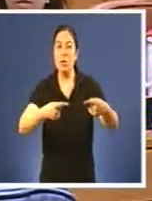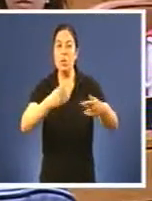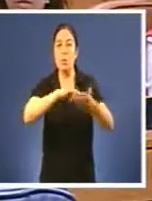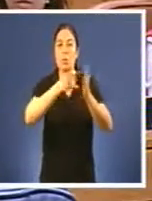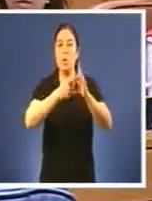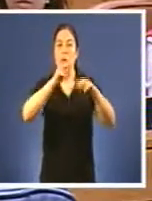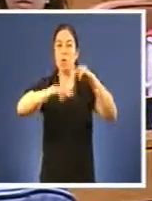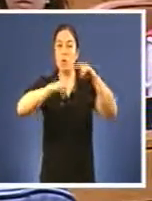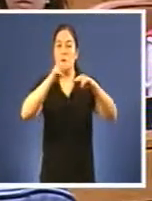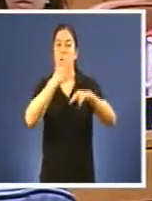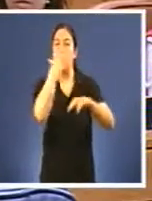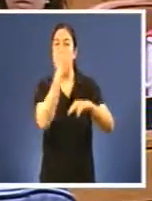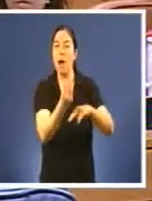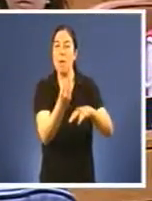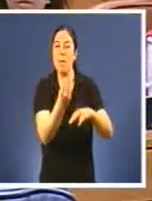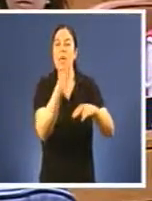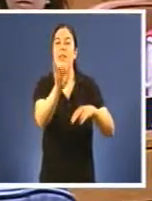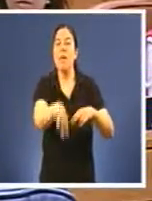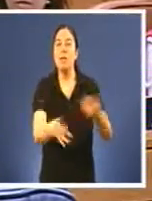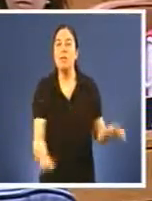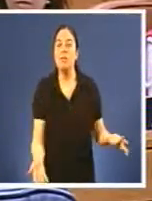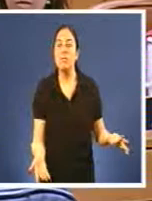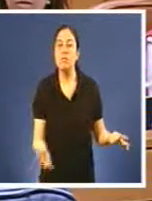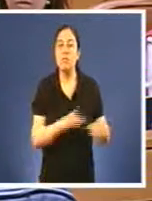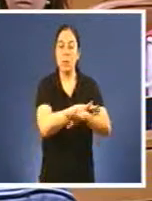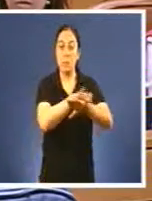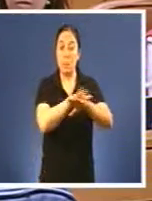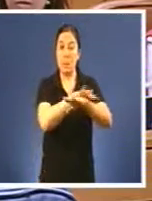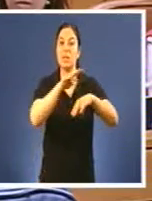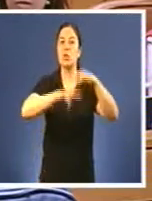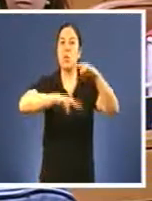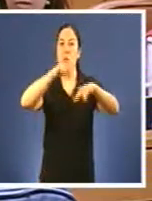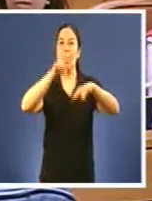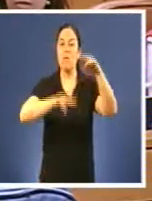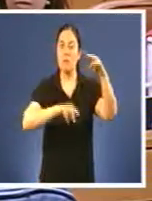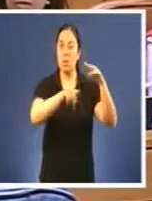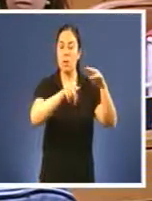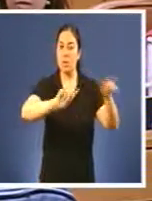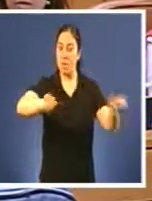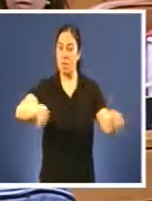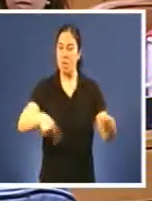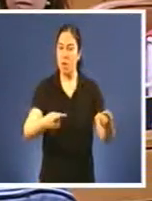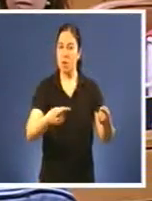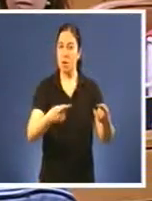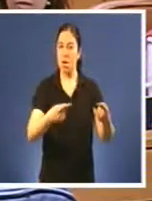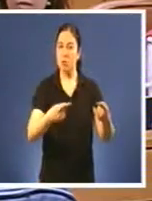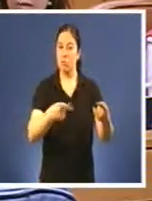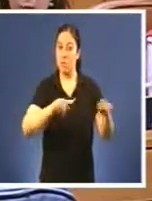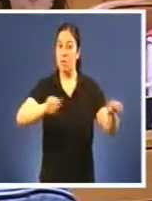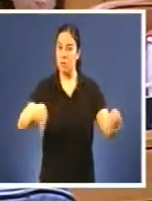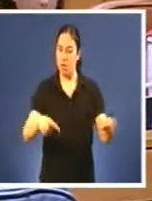alta velocidade? Que ministro de Fomento ten poder para afirmar que unha línea xa cumple a homologación para